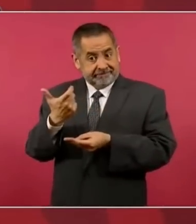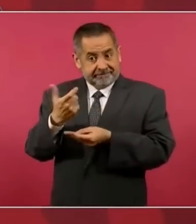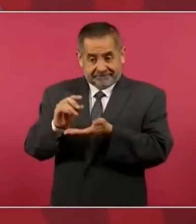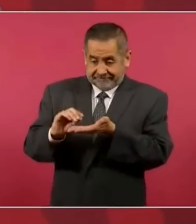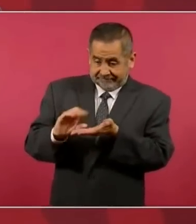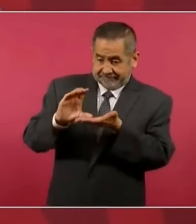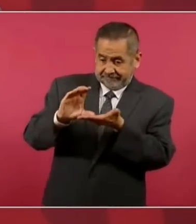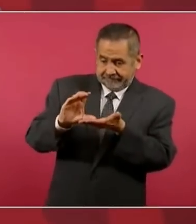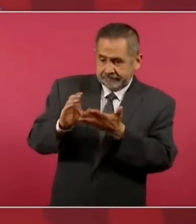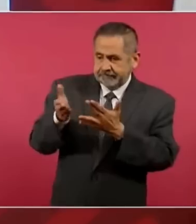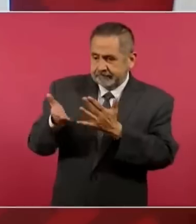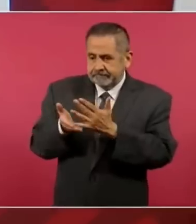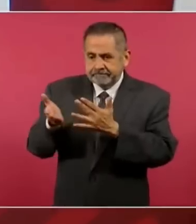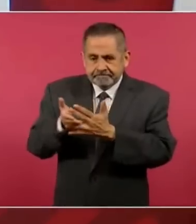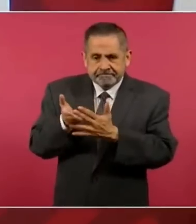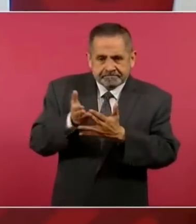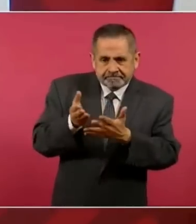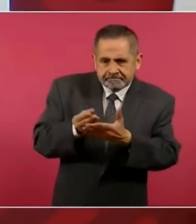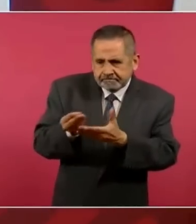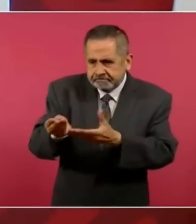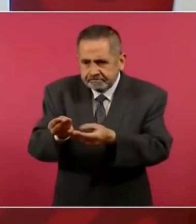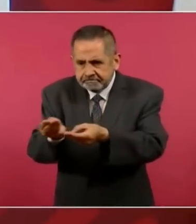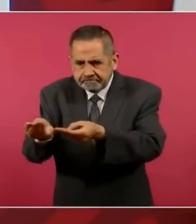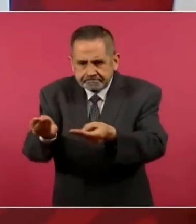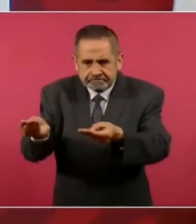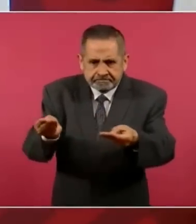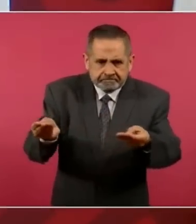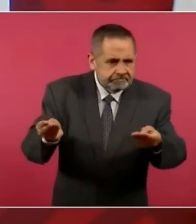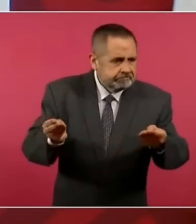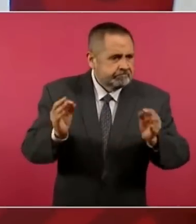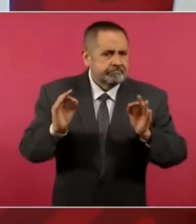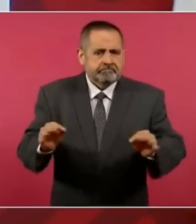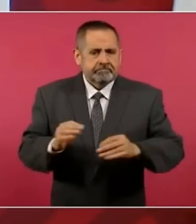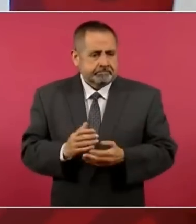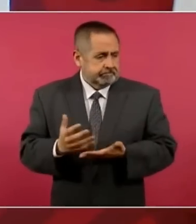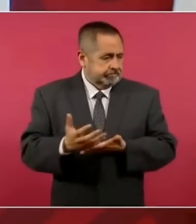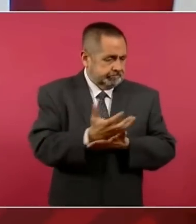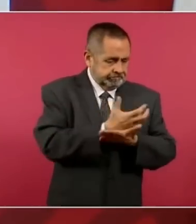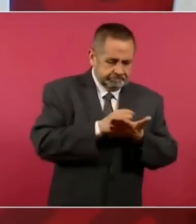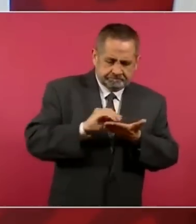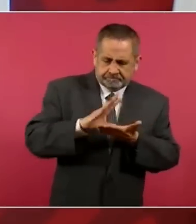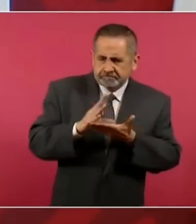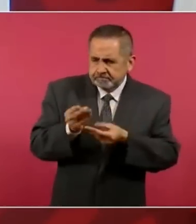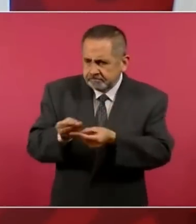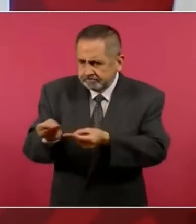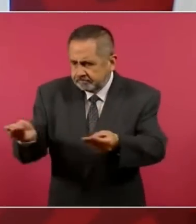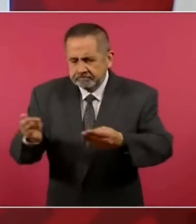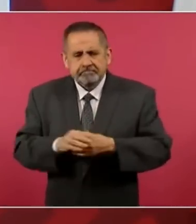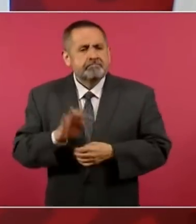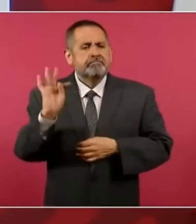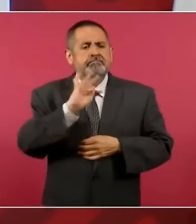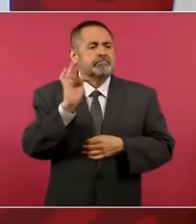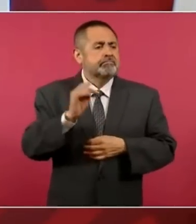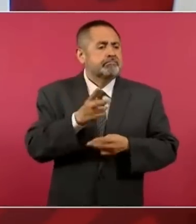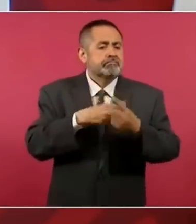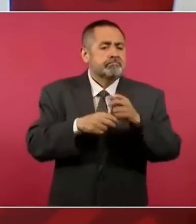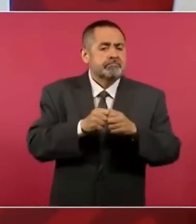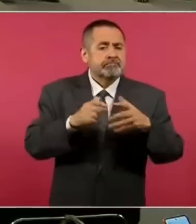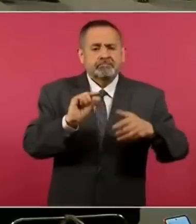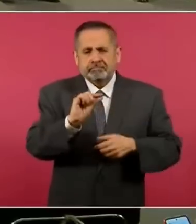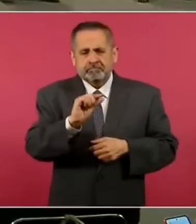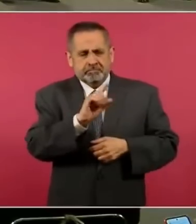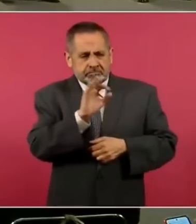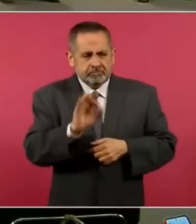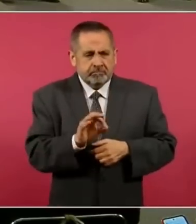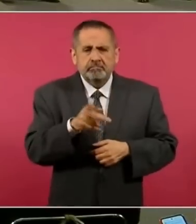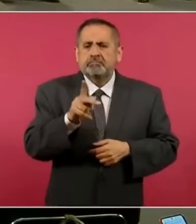del ingreso. Entonces, puede ser poco crecimiento, pero con una